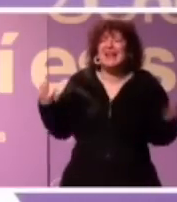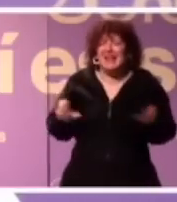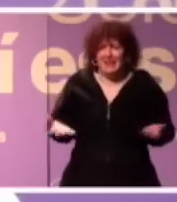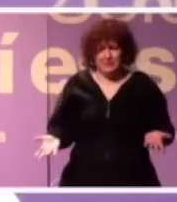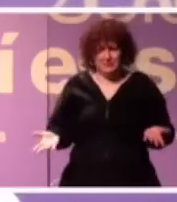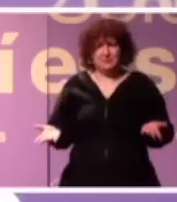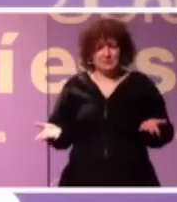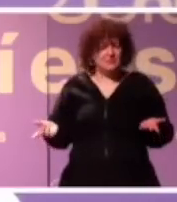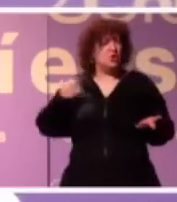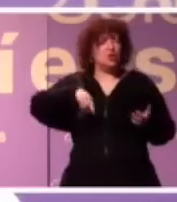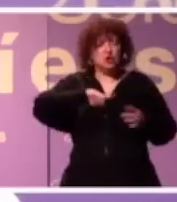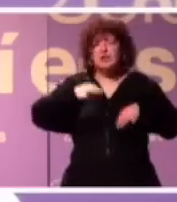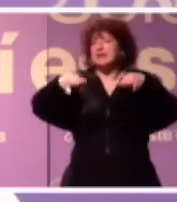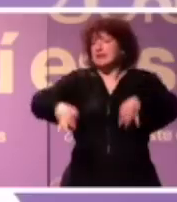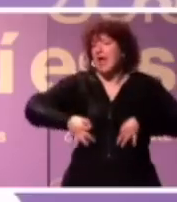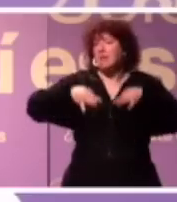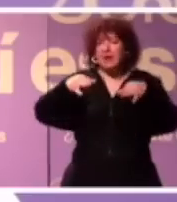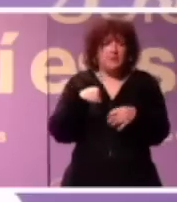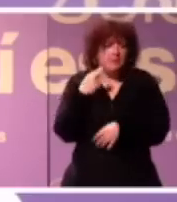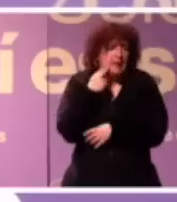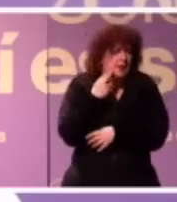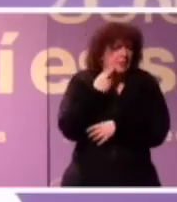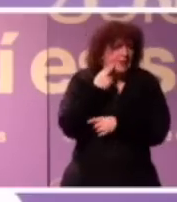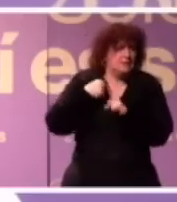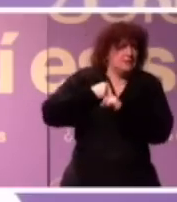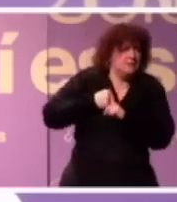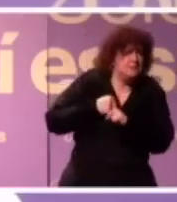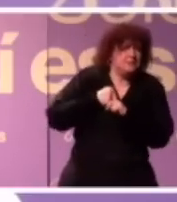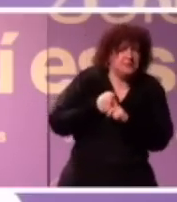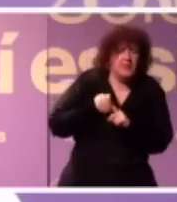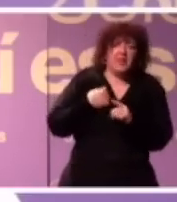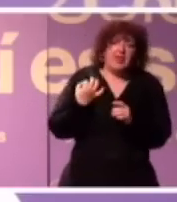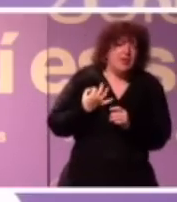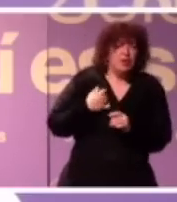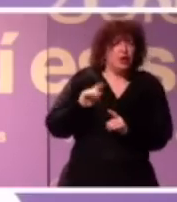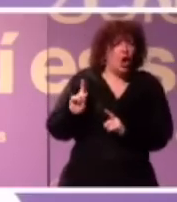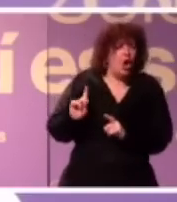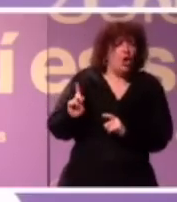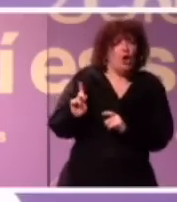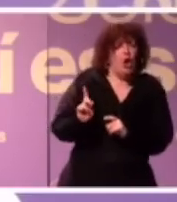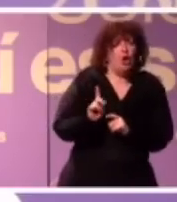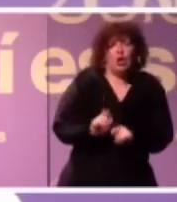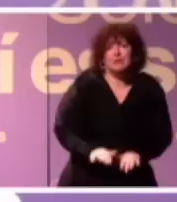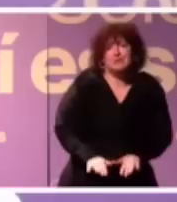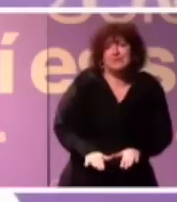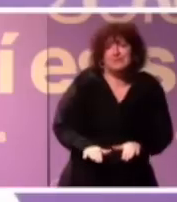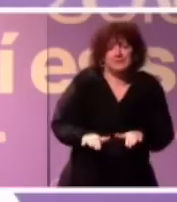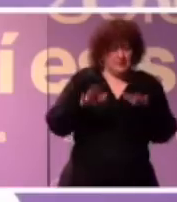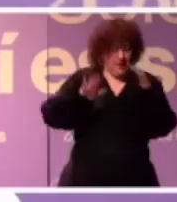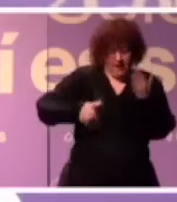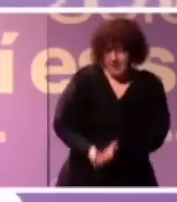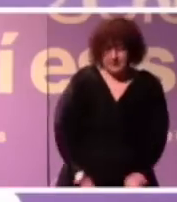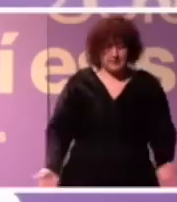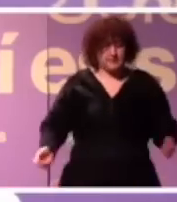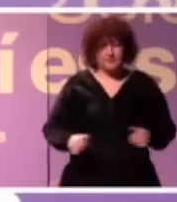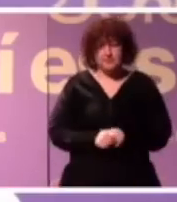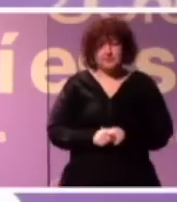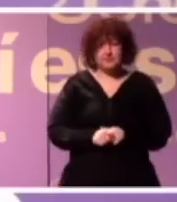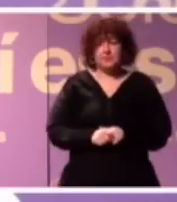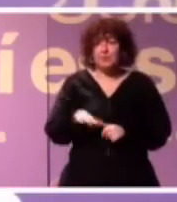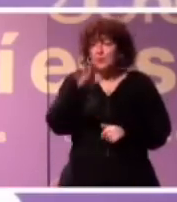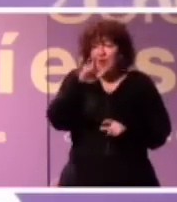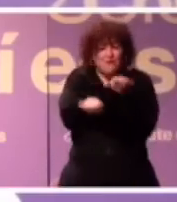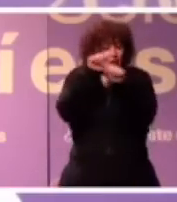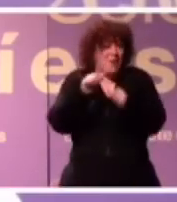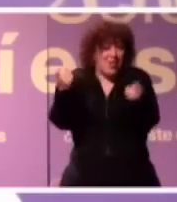siempre estemos con ese miedo con esa opresión y con ese deber de decir que no desde chiquititas porque esto esto